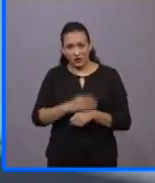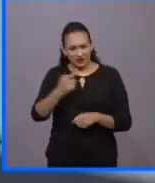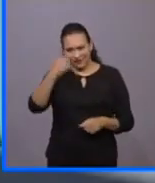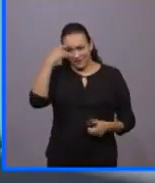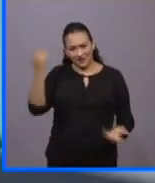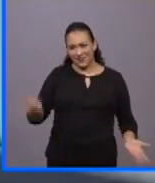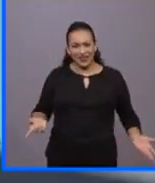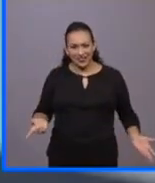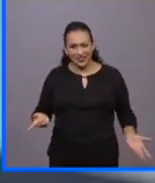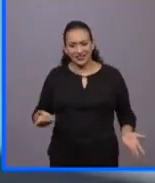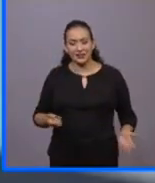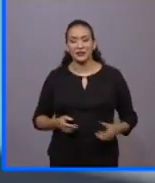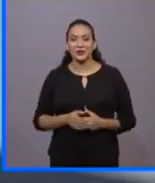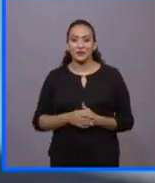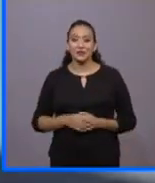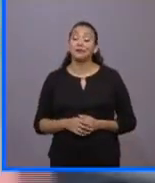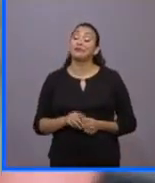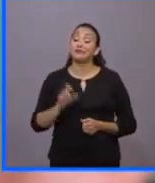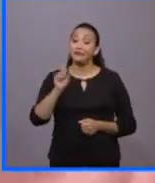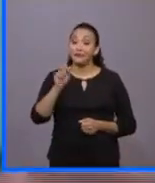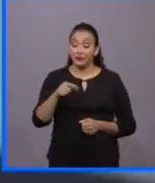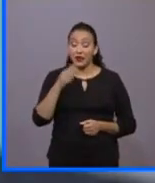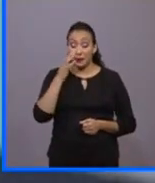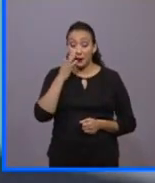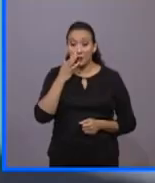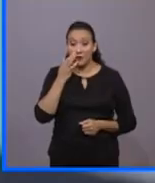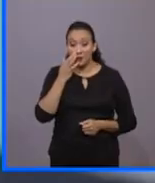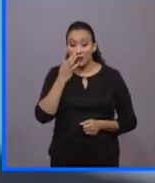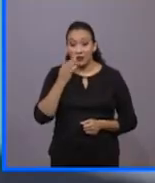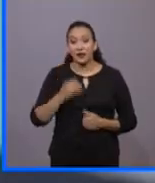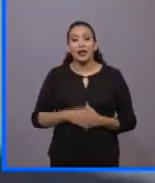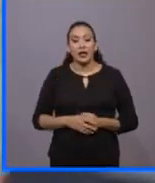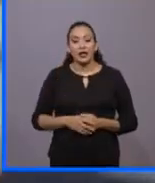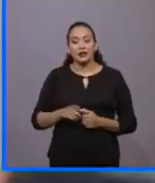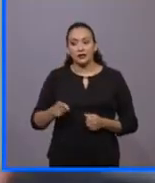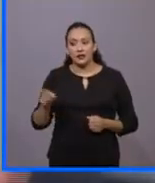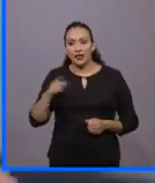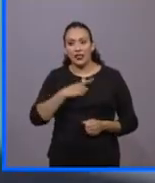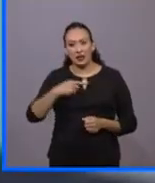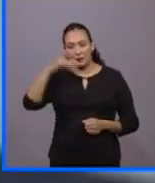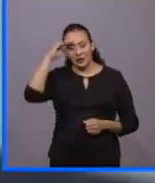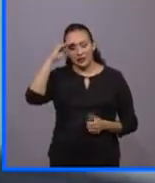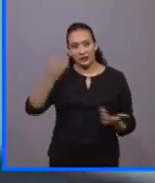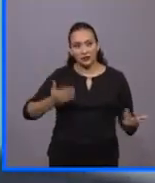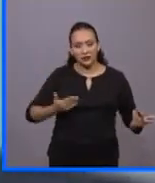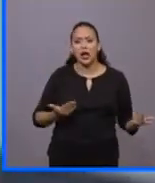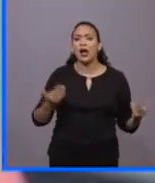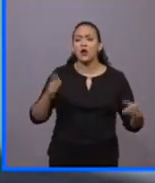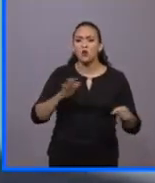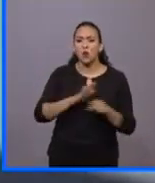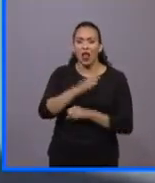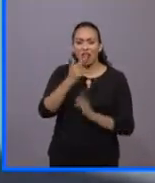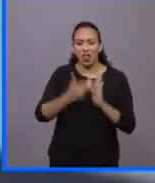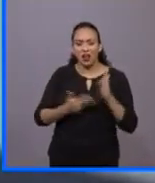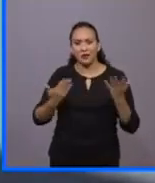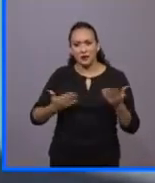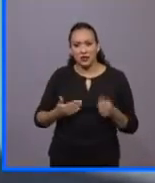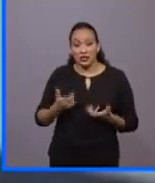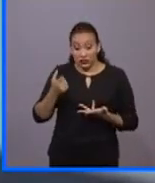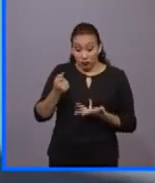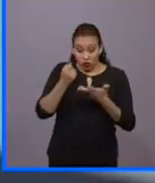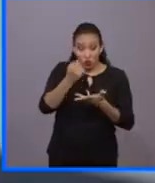reformas en ese sentido es pensar en cuál va a ser el instrumento, si va a haber un